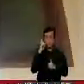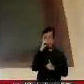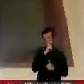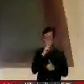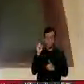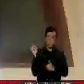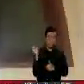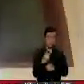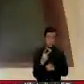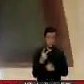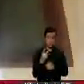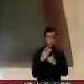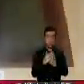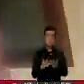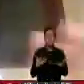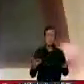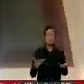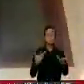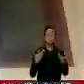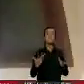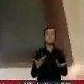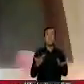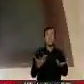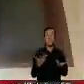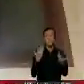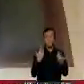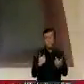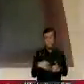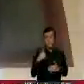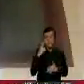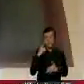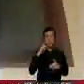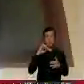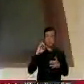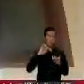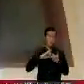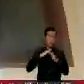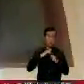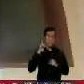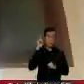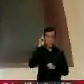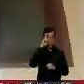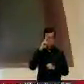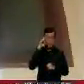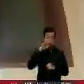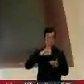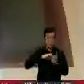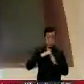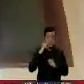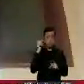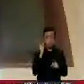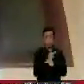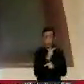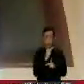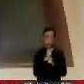la otra es el tratar de salir pues ya de esta crisis sanitaria también que